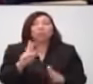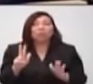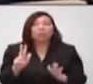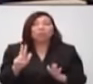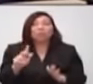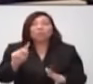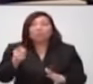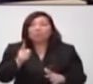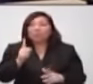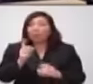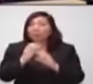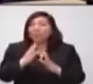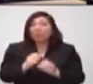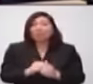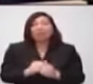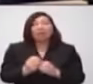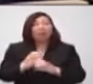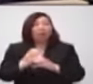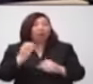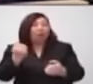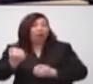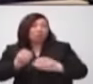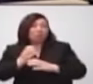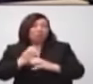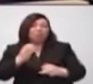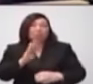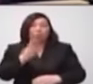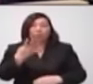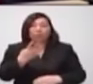5.048.000 pasajeros al día, con una flota de